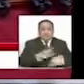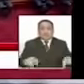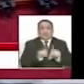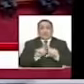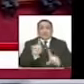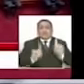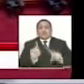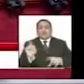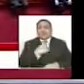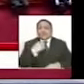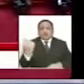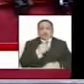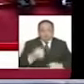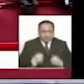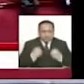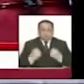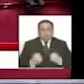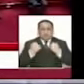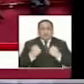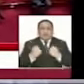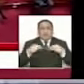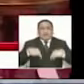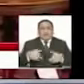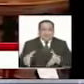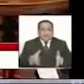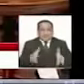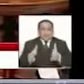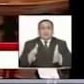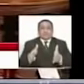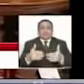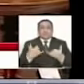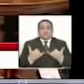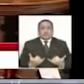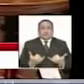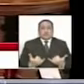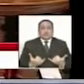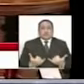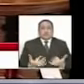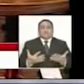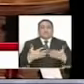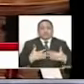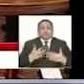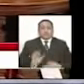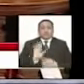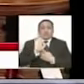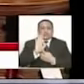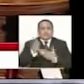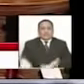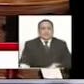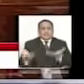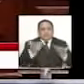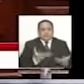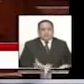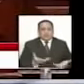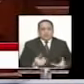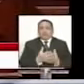hambre cero en el Perú, donde hay mucha gente con hambre, mucha más gente que antes, después de el desastroso gobierno de